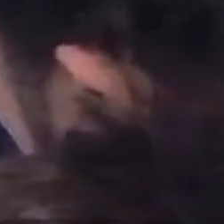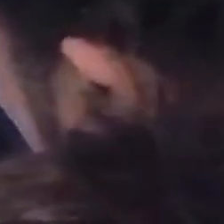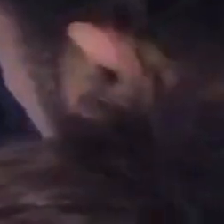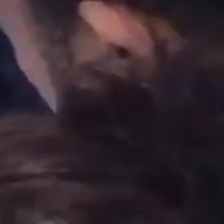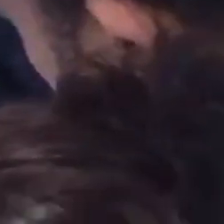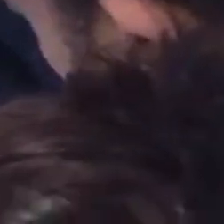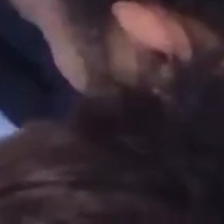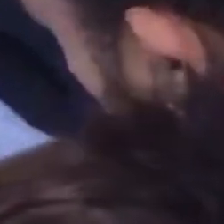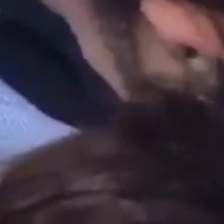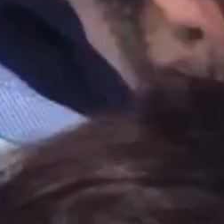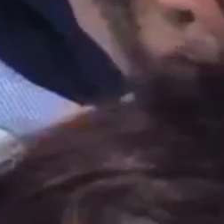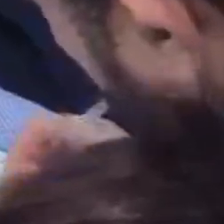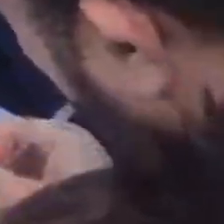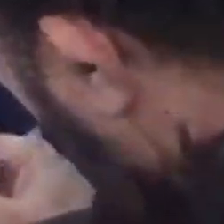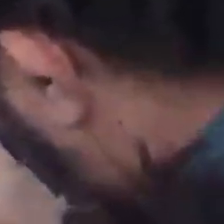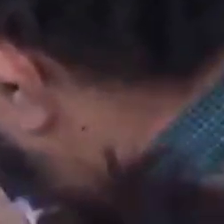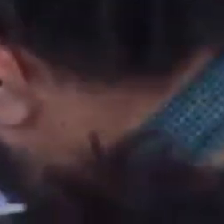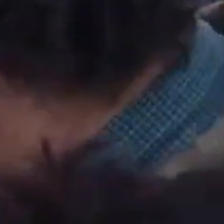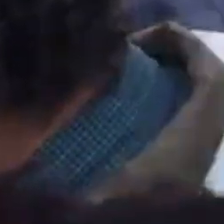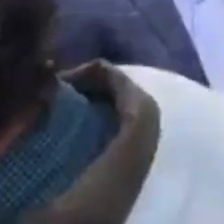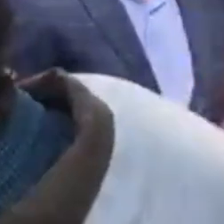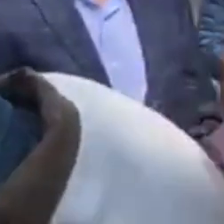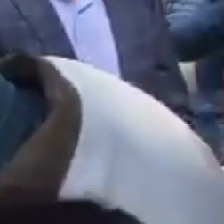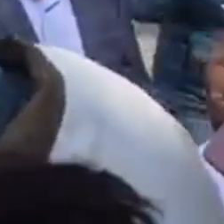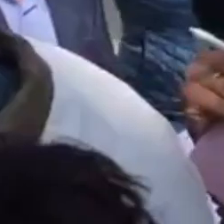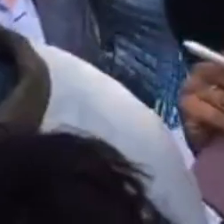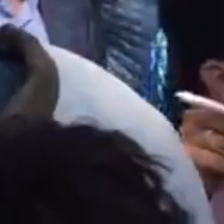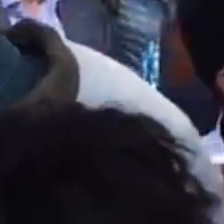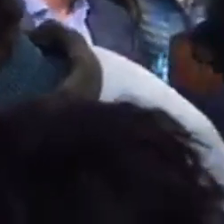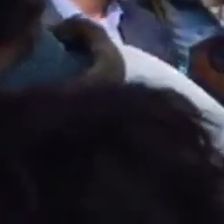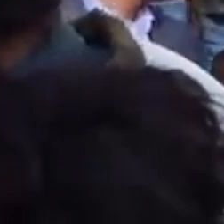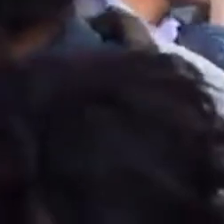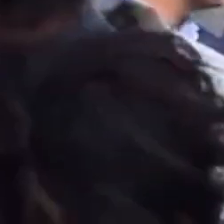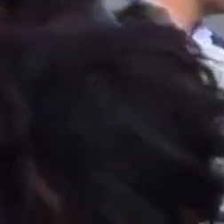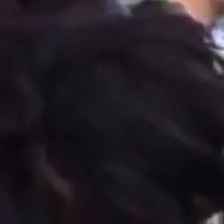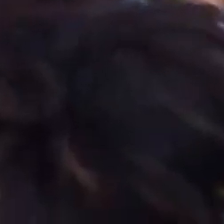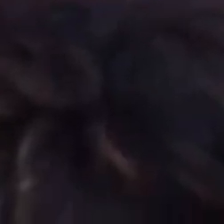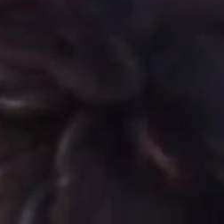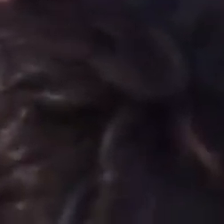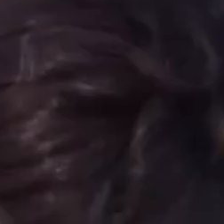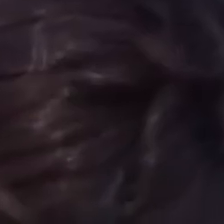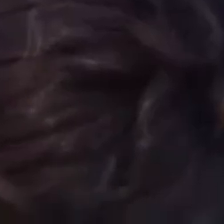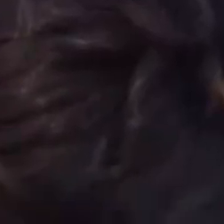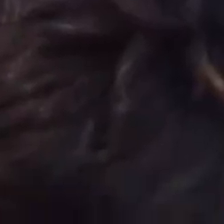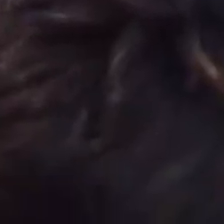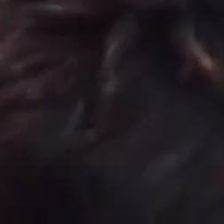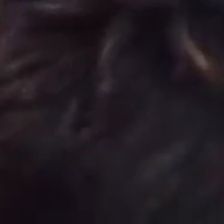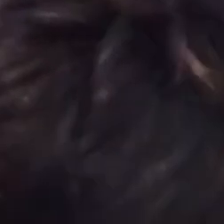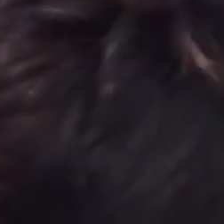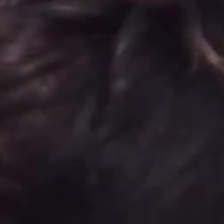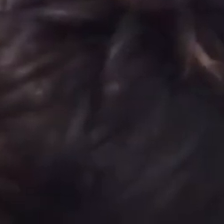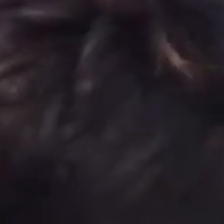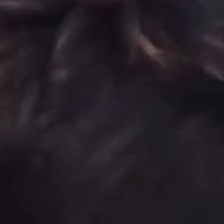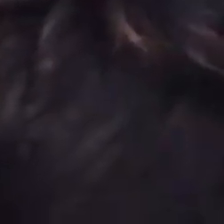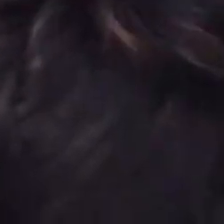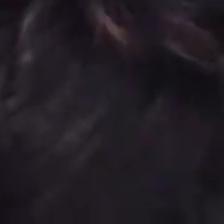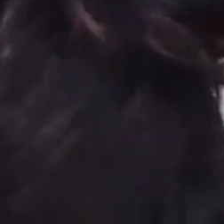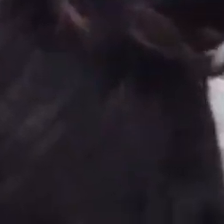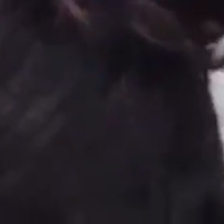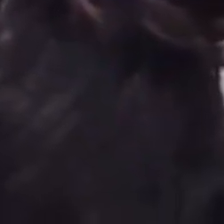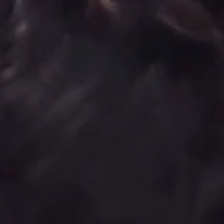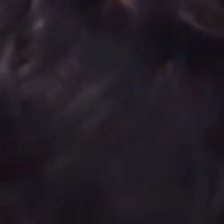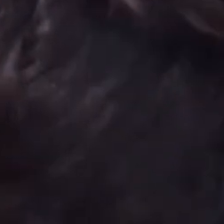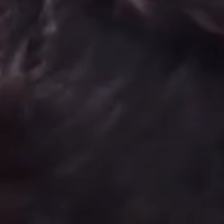acabar con la inseguridad. Expuso que para terminar con delitos en la vía pública, se instalarán 1 millón de cámaras de seguridad